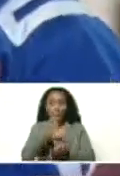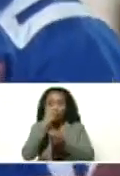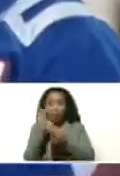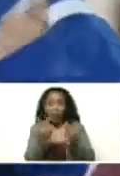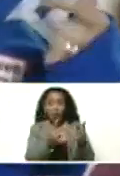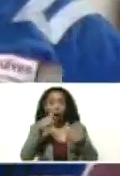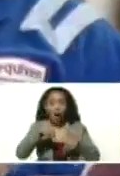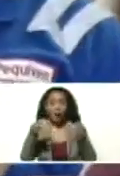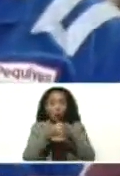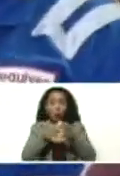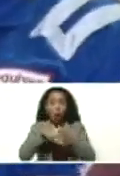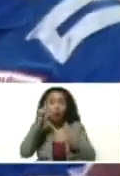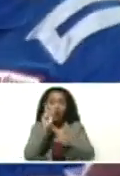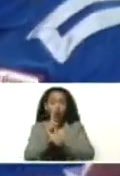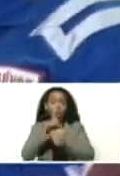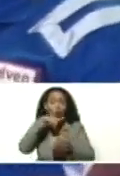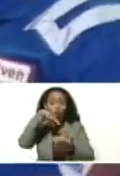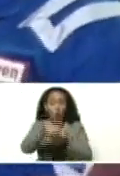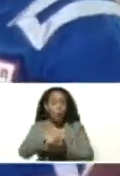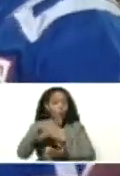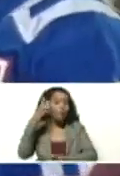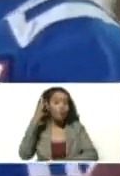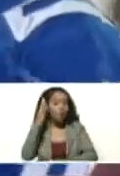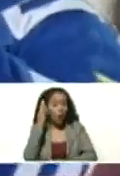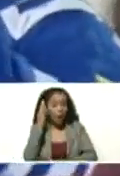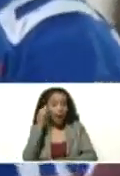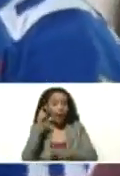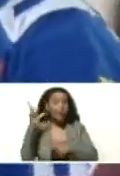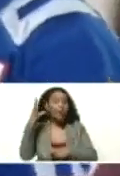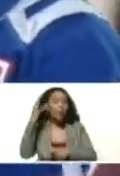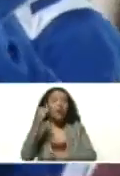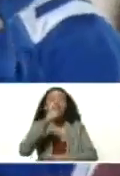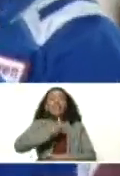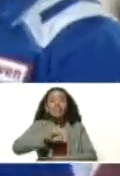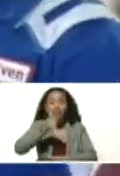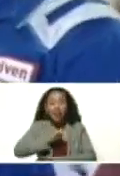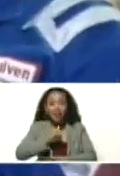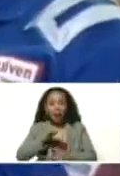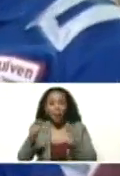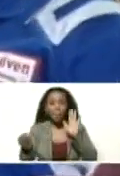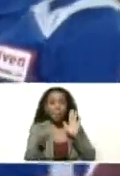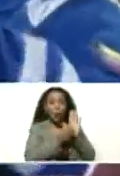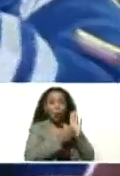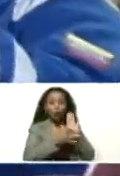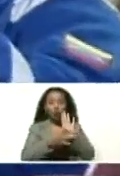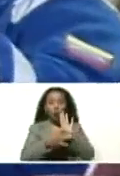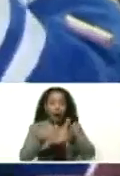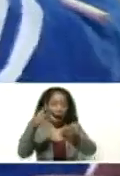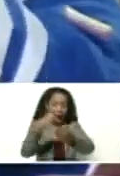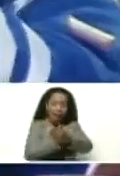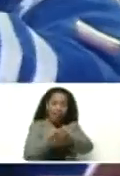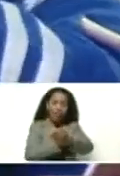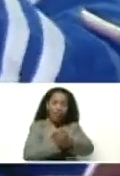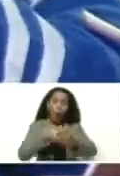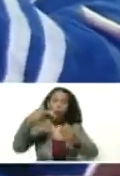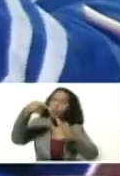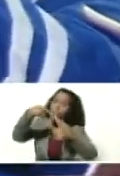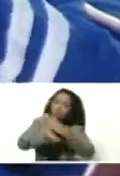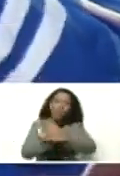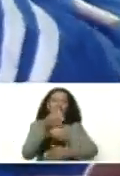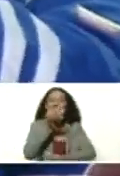este complejo, el único con nombre de mujer. Esa mujer resistente que marca en nuestras venas esa R, una de las